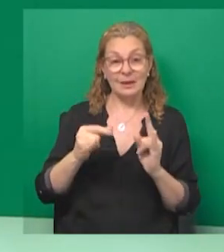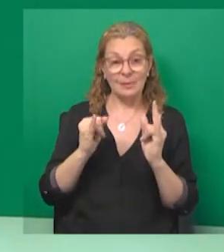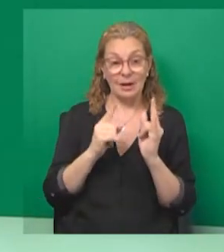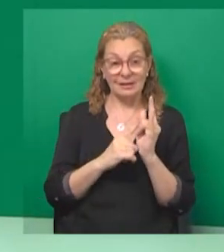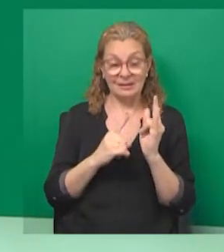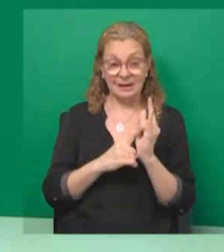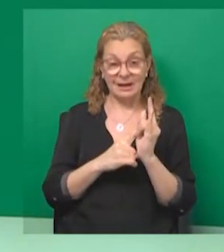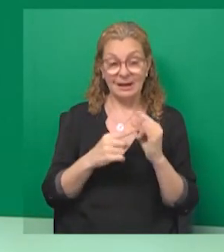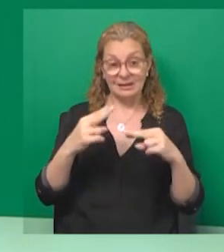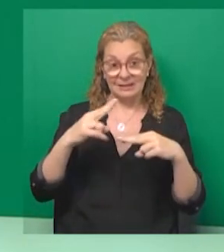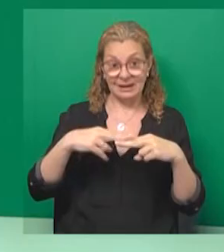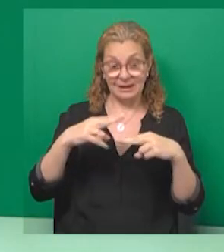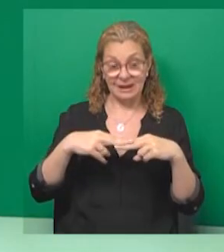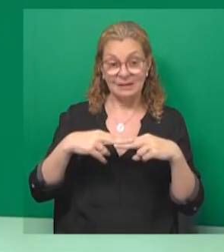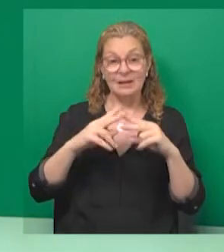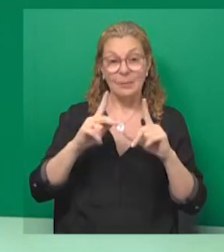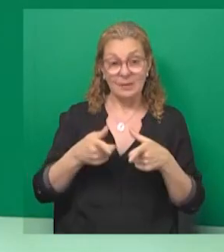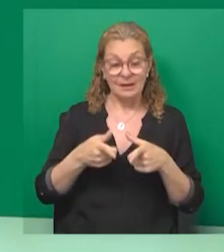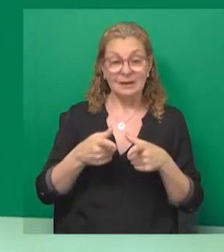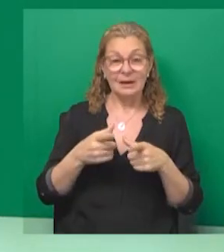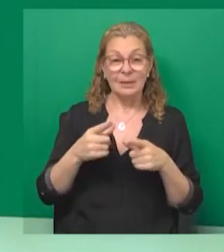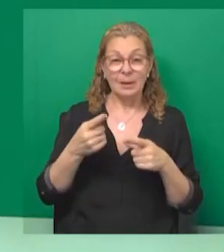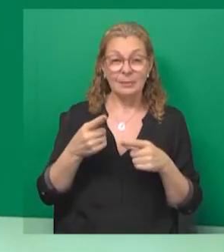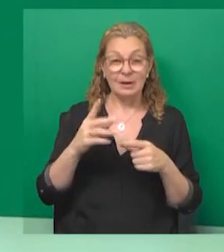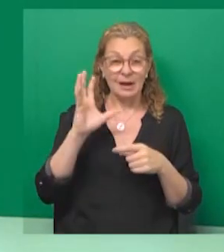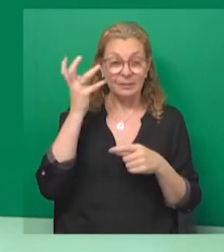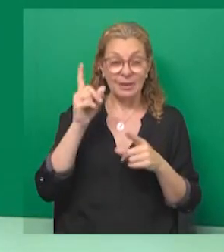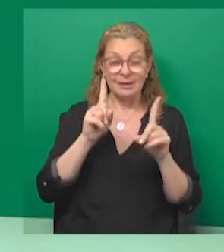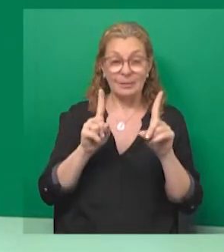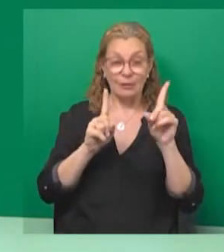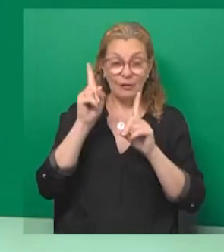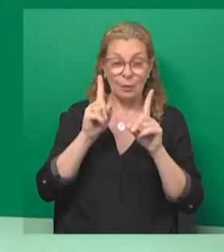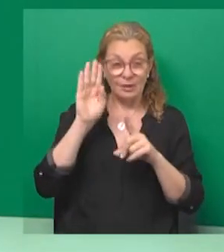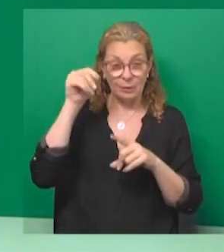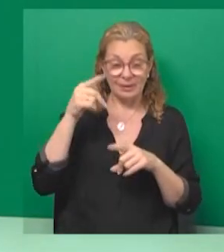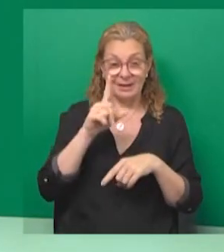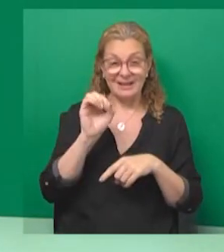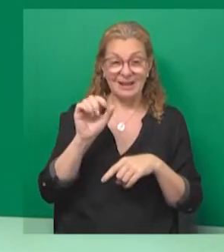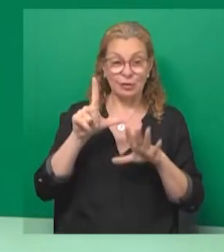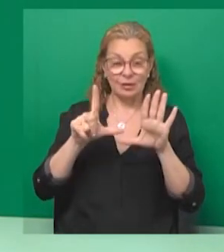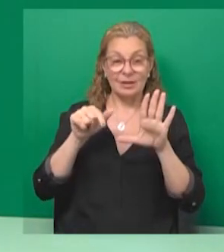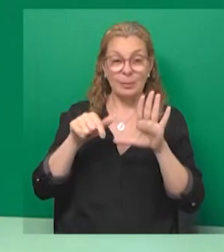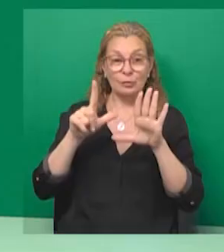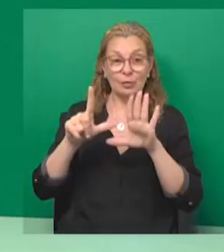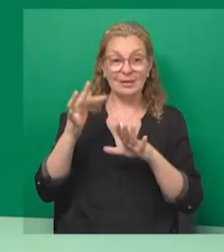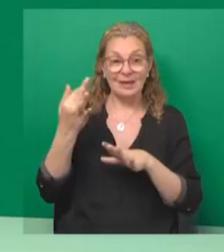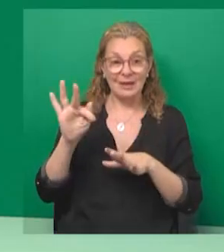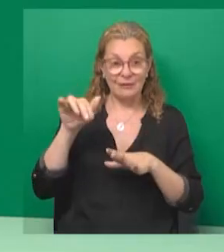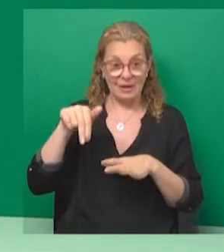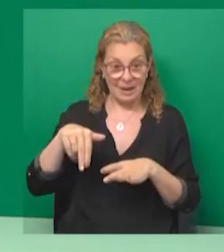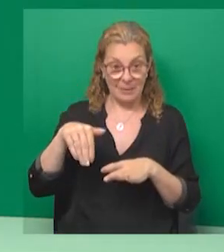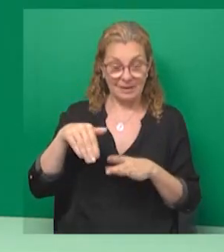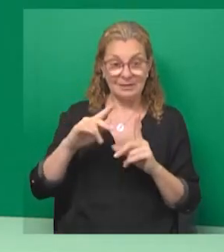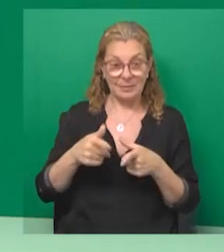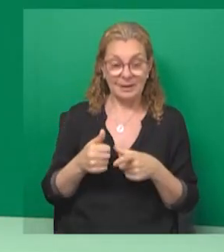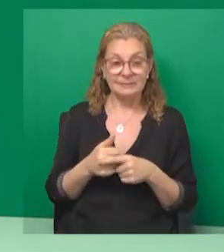canal de TV cudad en YouTube y ni que hablar mediante uniradio 107.7 FM capital cercanías radio de la Universidad